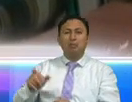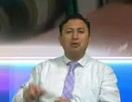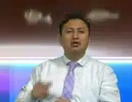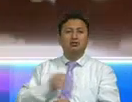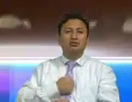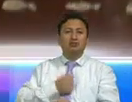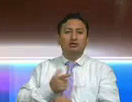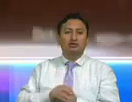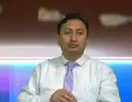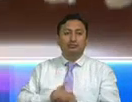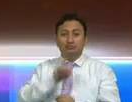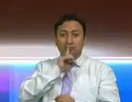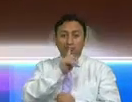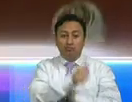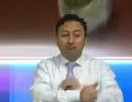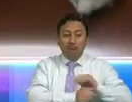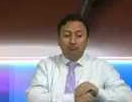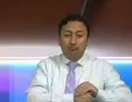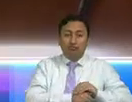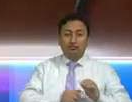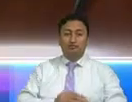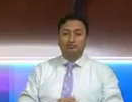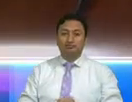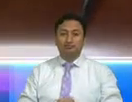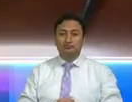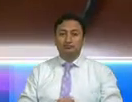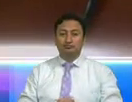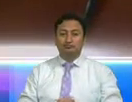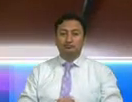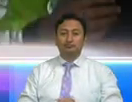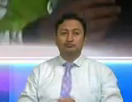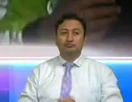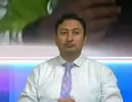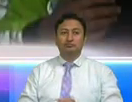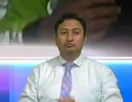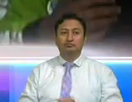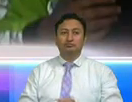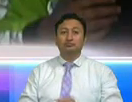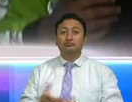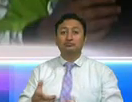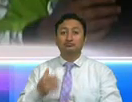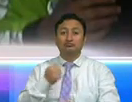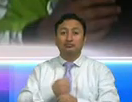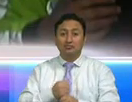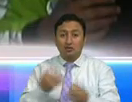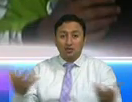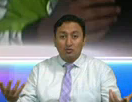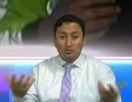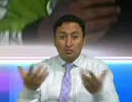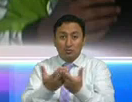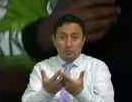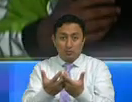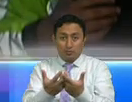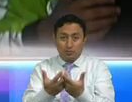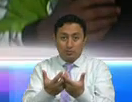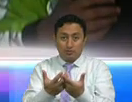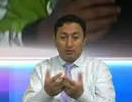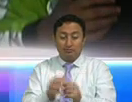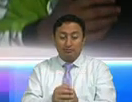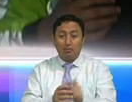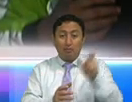se esconden utilizando fachadas de indigentes que viven en la calle no es un trabajo en conjunto con un distribuidor